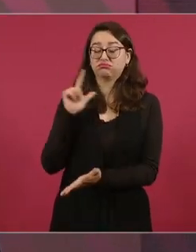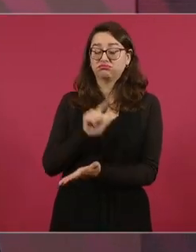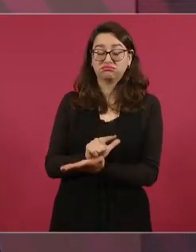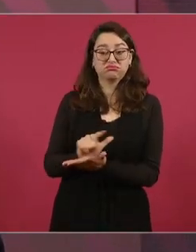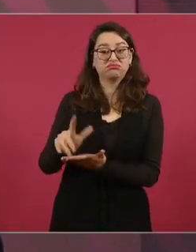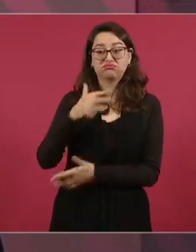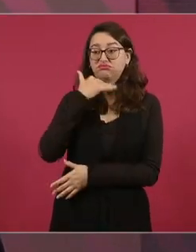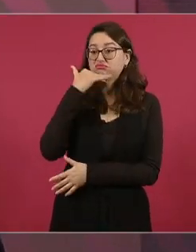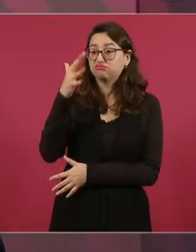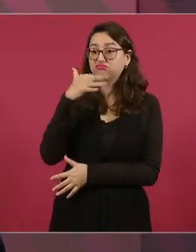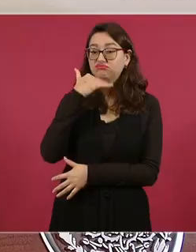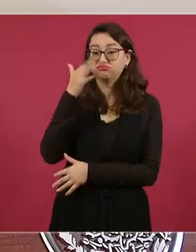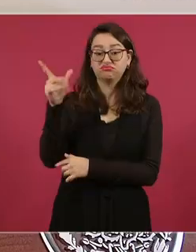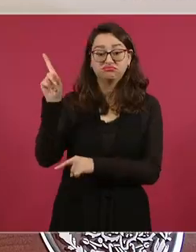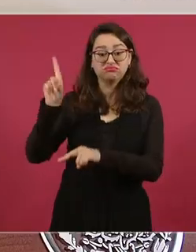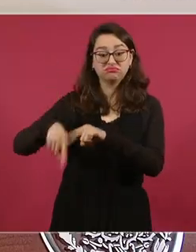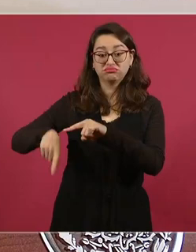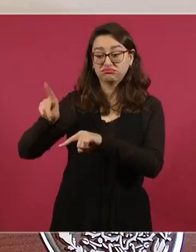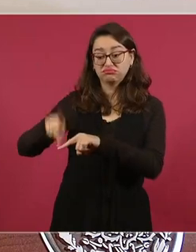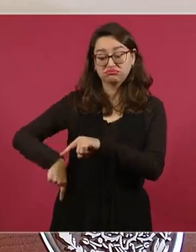Si hay otra fórmula,